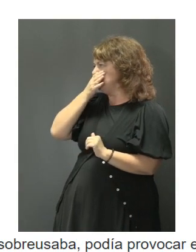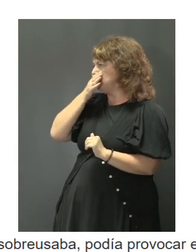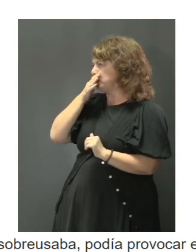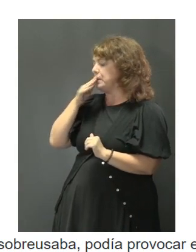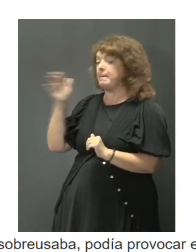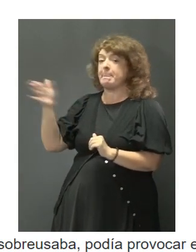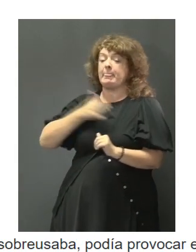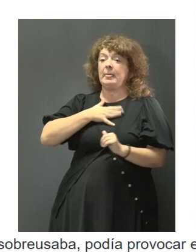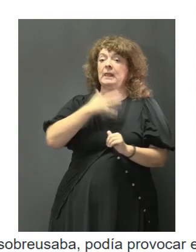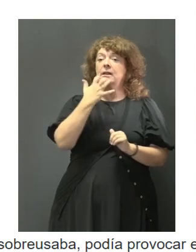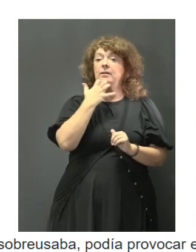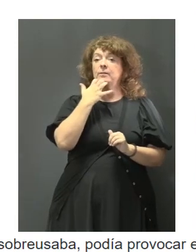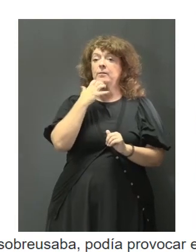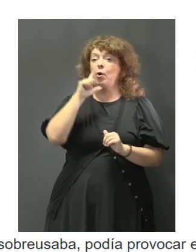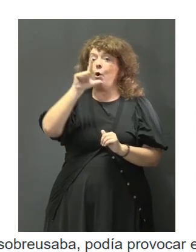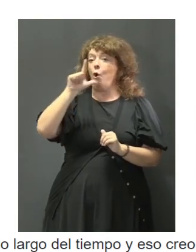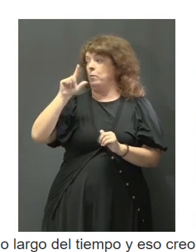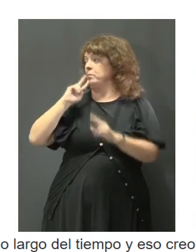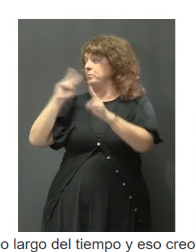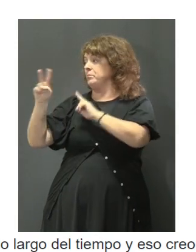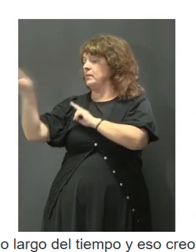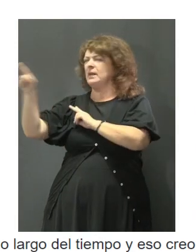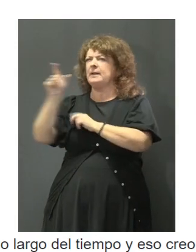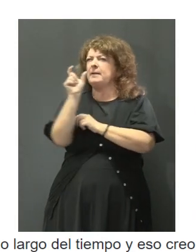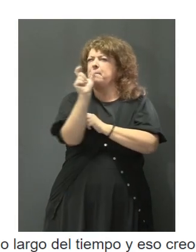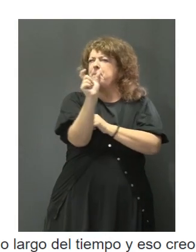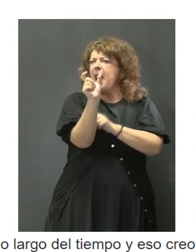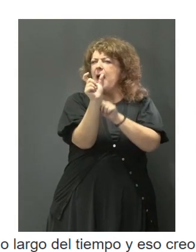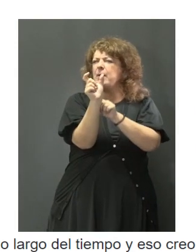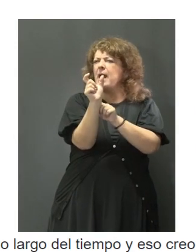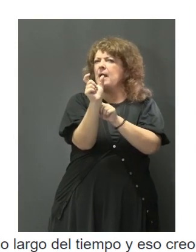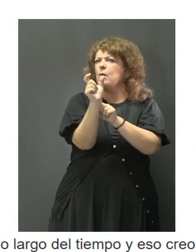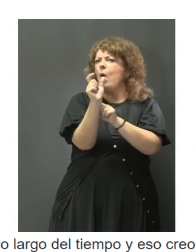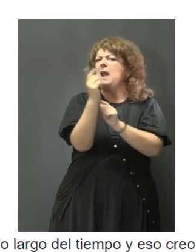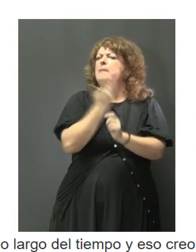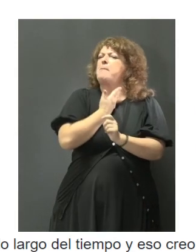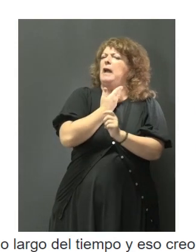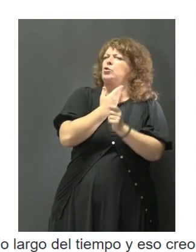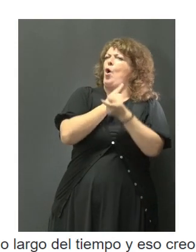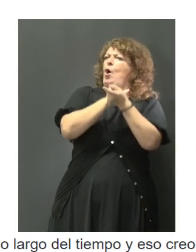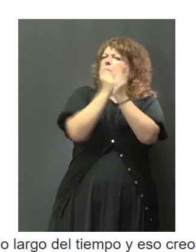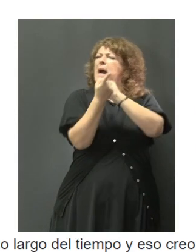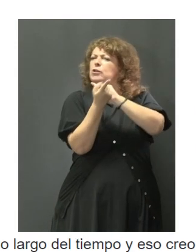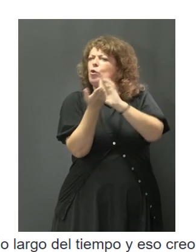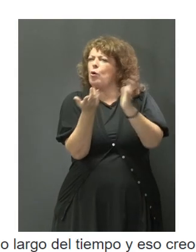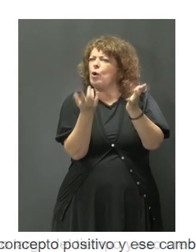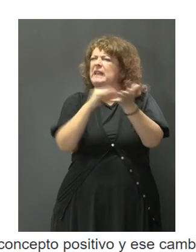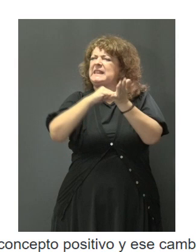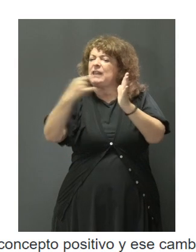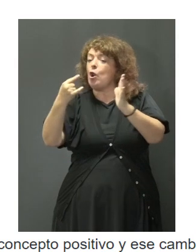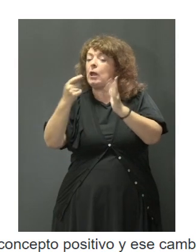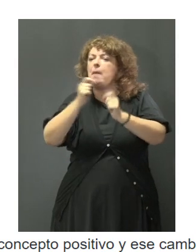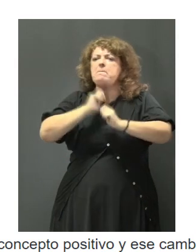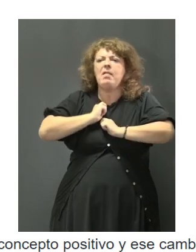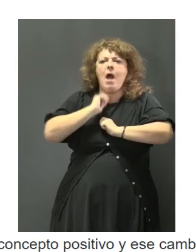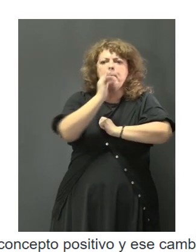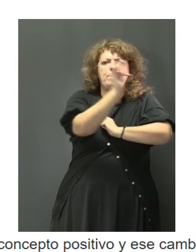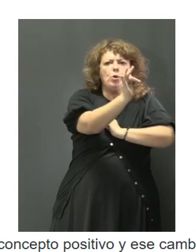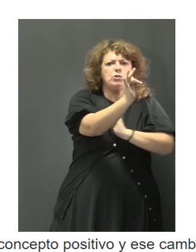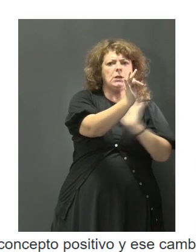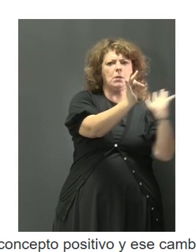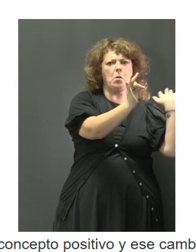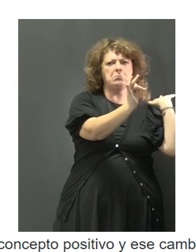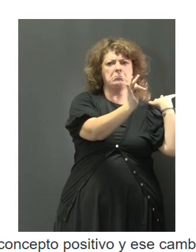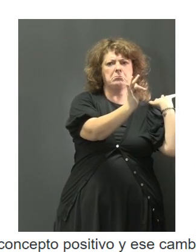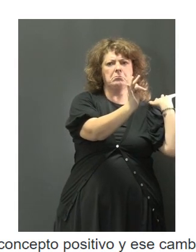En mi caso, Lucía, yo creo que directamente la palabra impacto y tecnología me sugiere algo positivo, es cierto, pero quizás